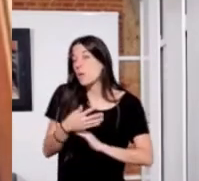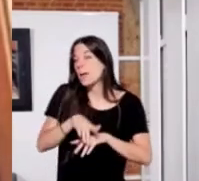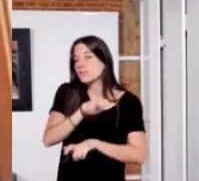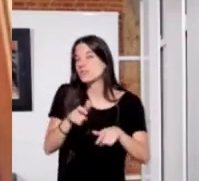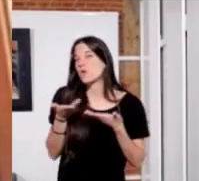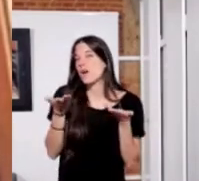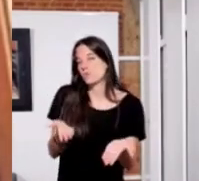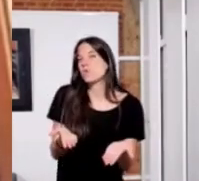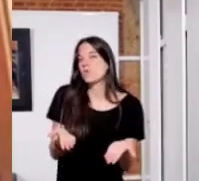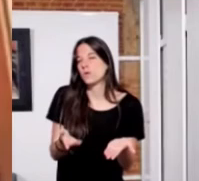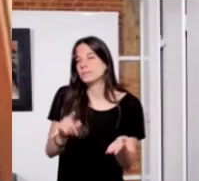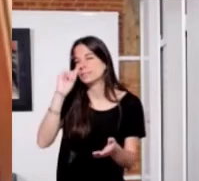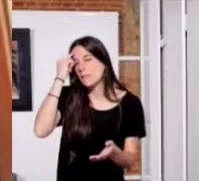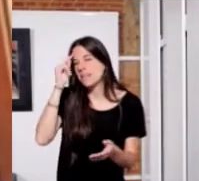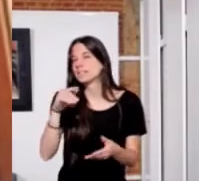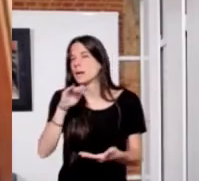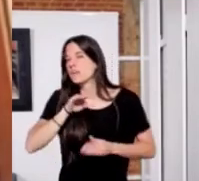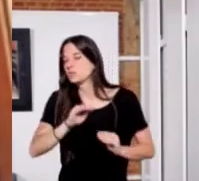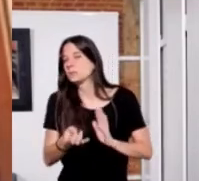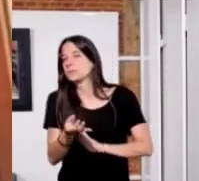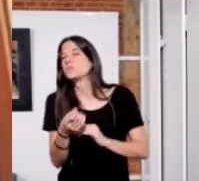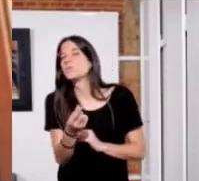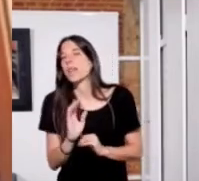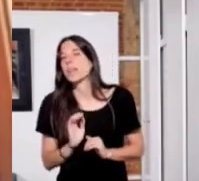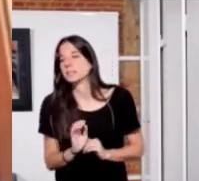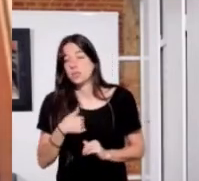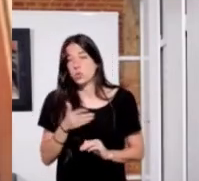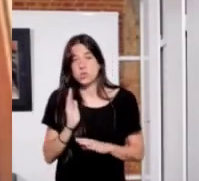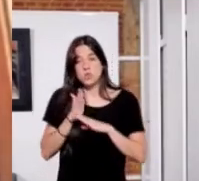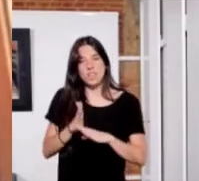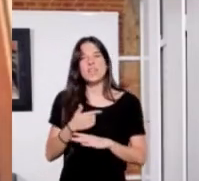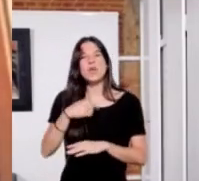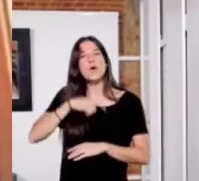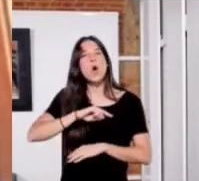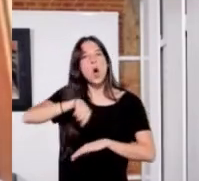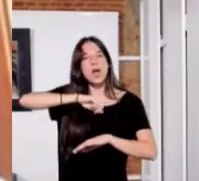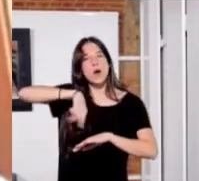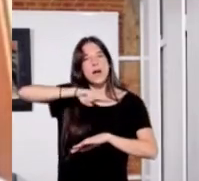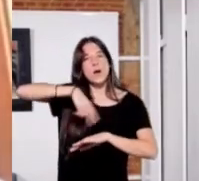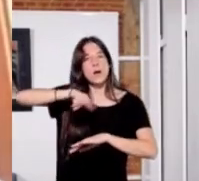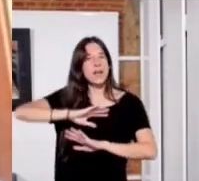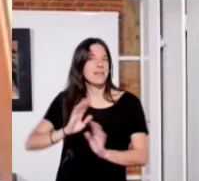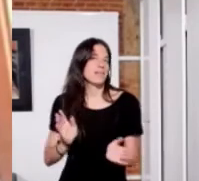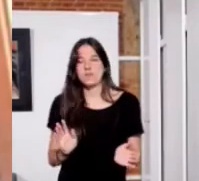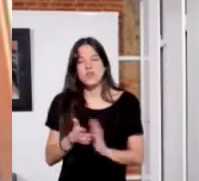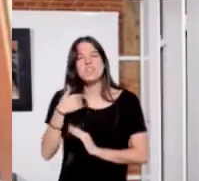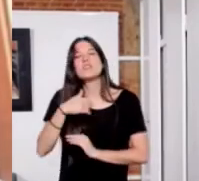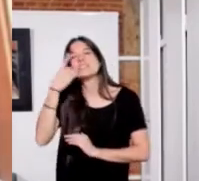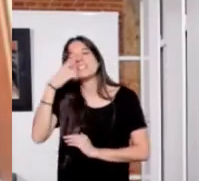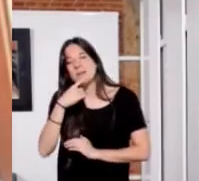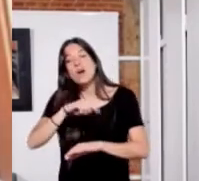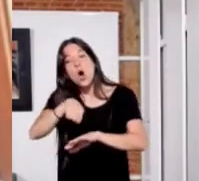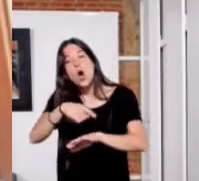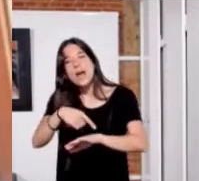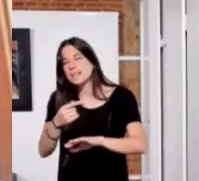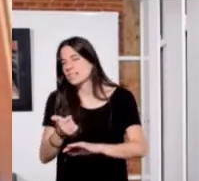han tenido este voluntariado? A mí no me basta que las personas hayan hecho estas horas. ¿Cuán fructífero han sido esas horas en la